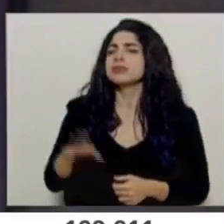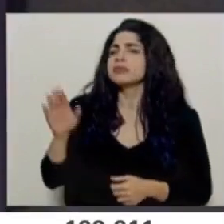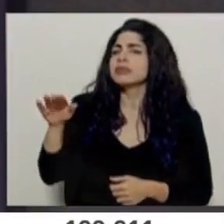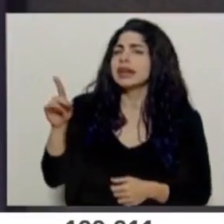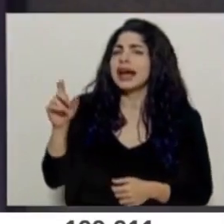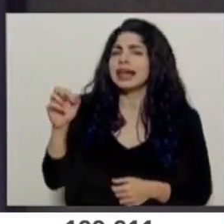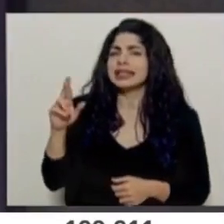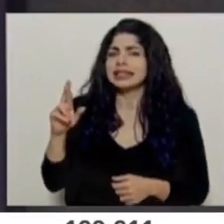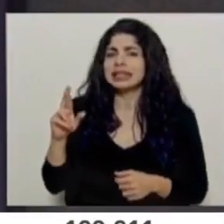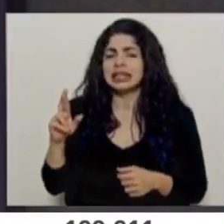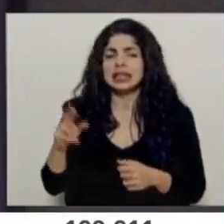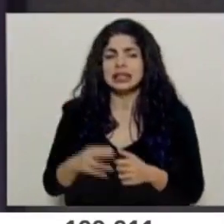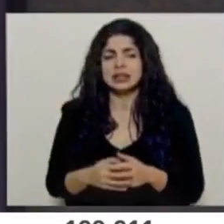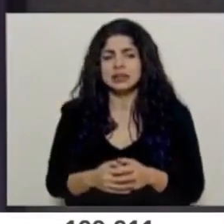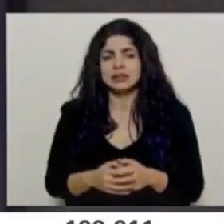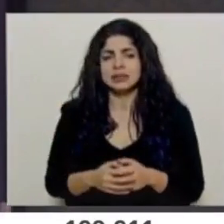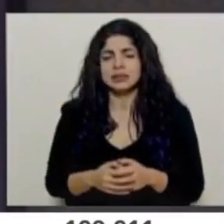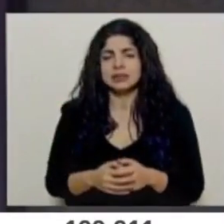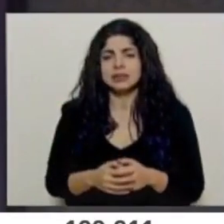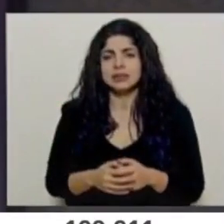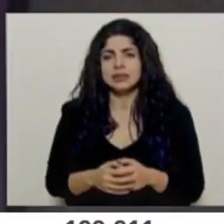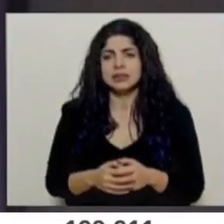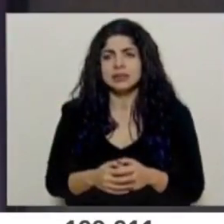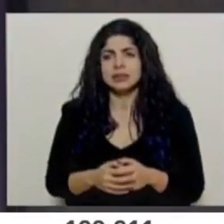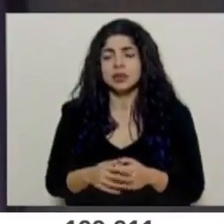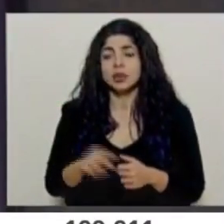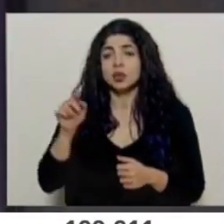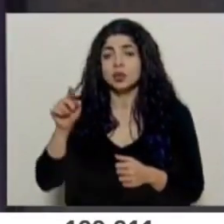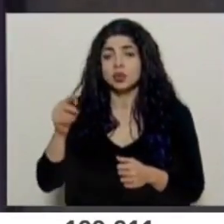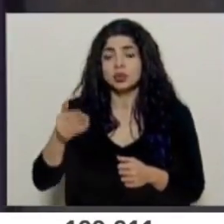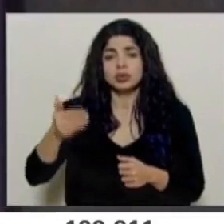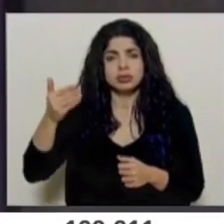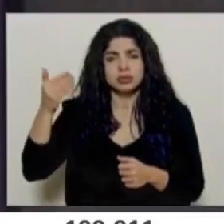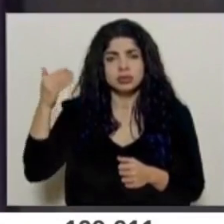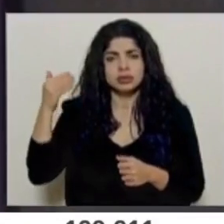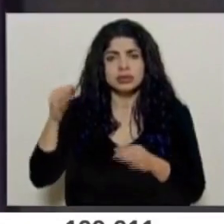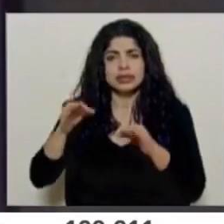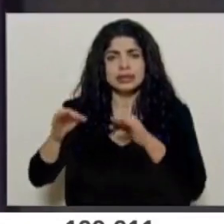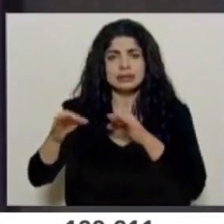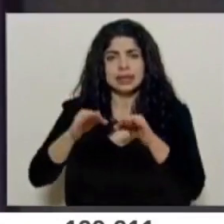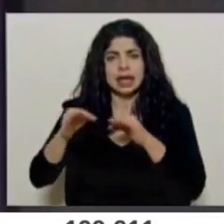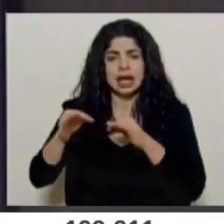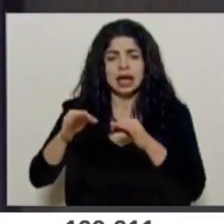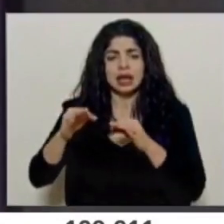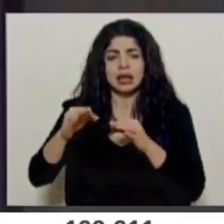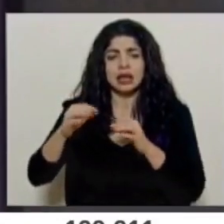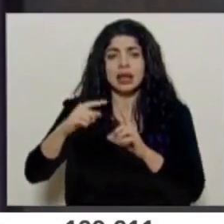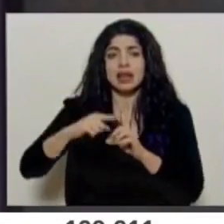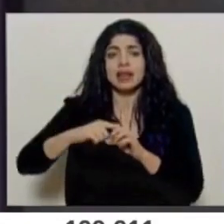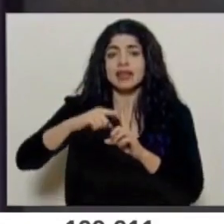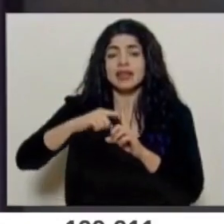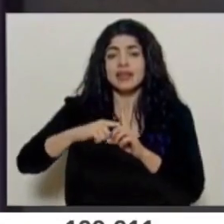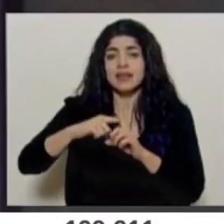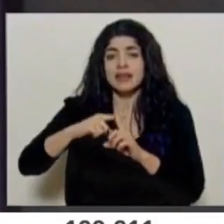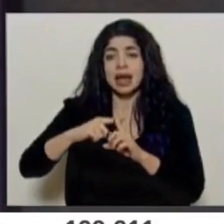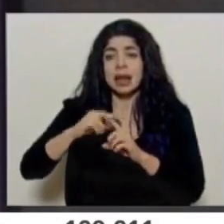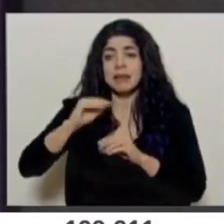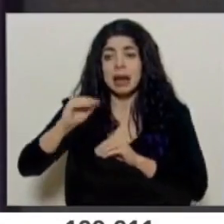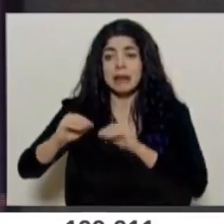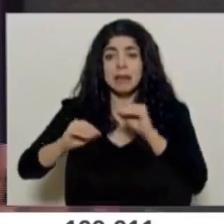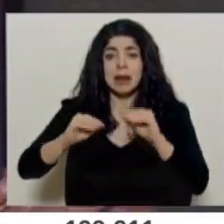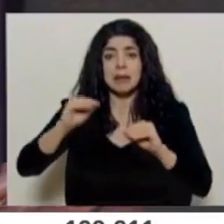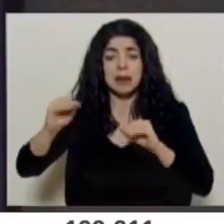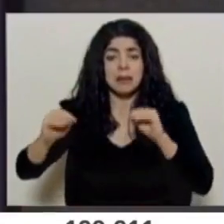una consulta adicional. Conforme usted ha estado explicando, por el nivel de reducción de casos de contagios que se